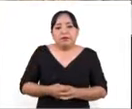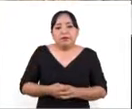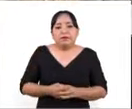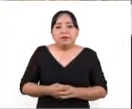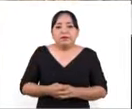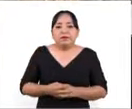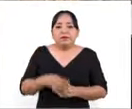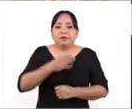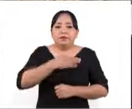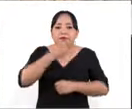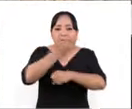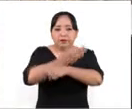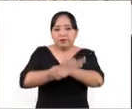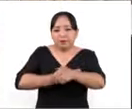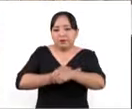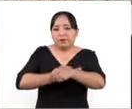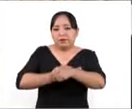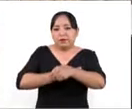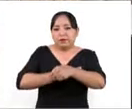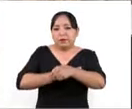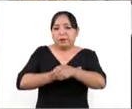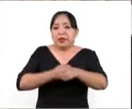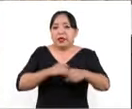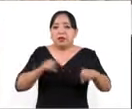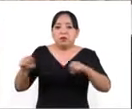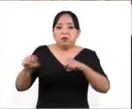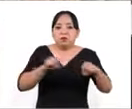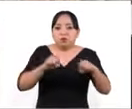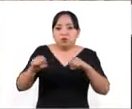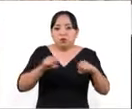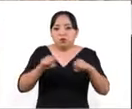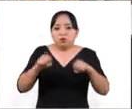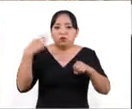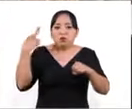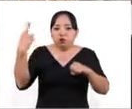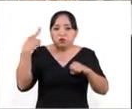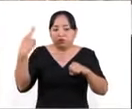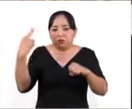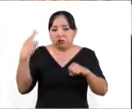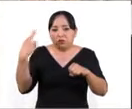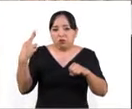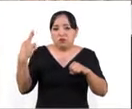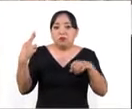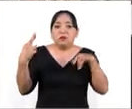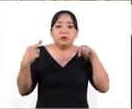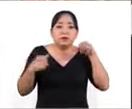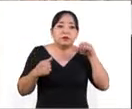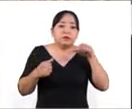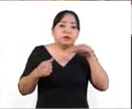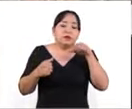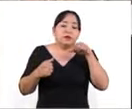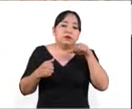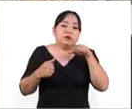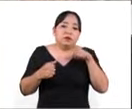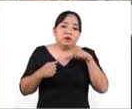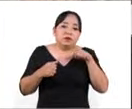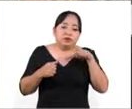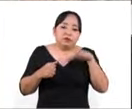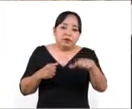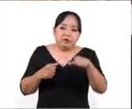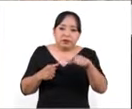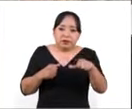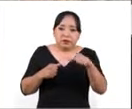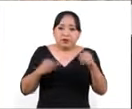tardes. Tuvimos, después de que sonó la alarma sísmica, de inmediato tuvimos 16.429